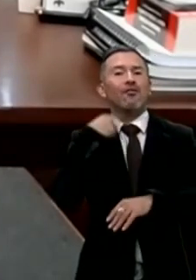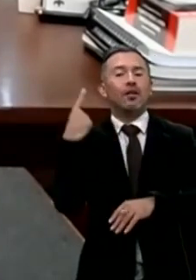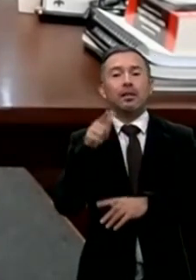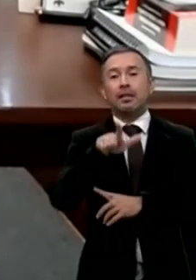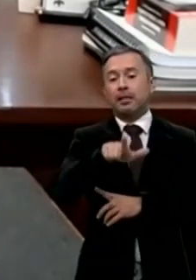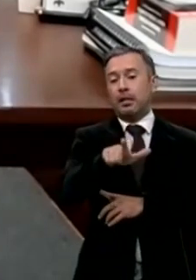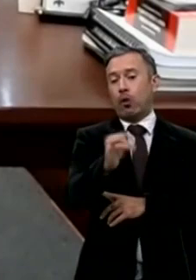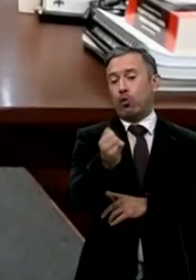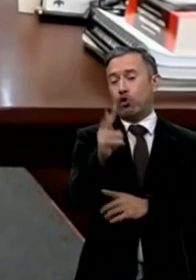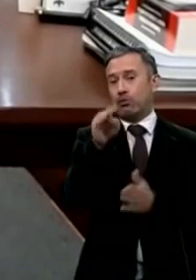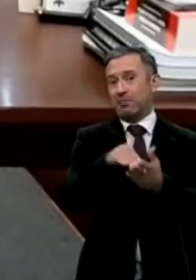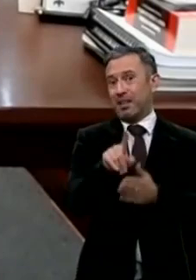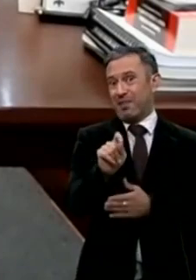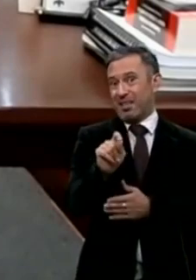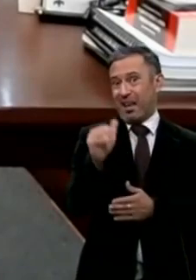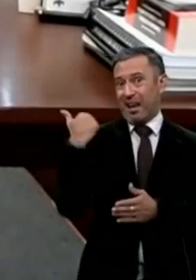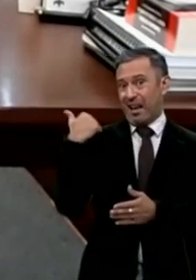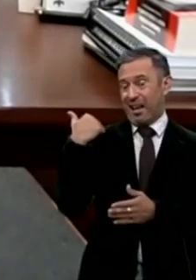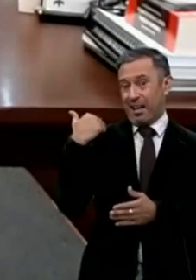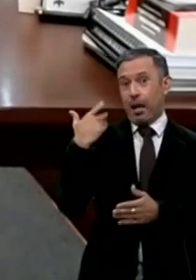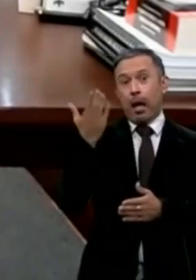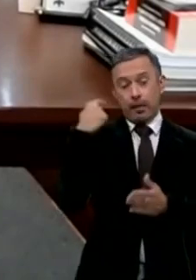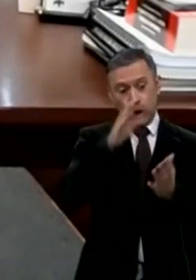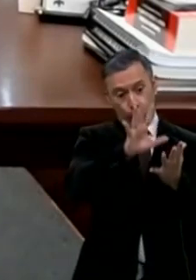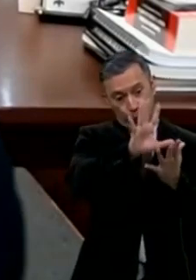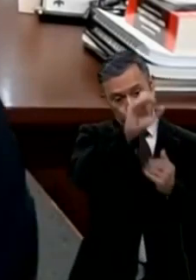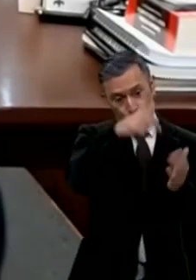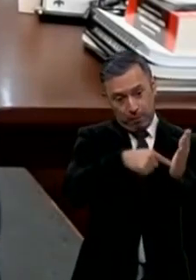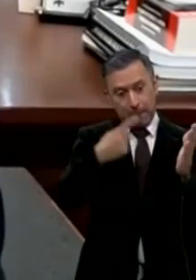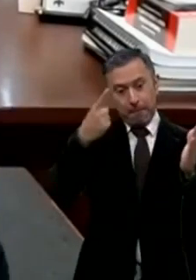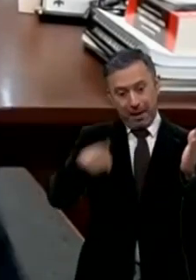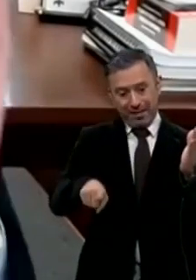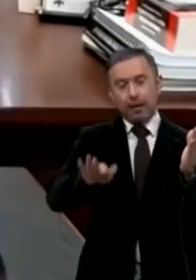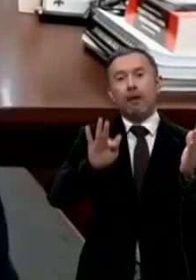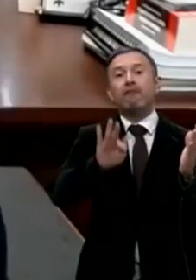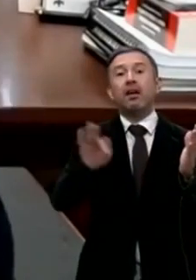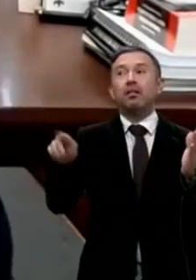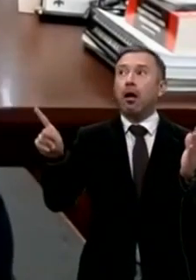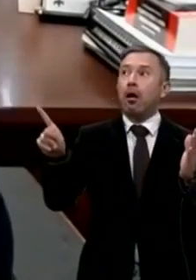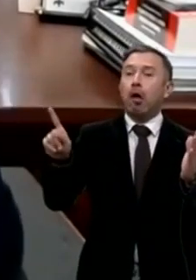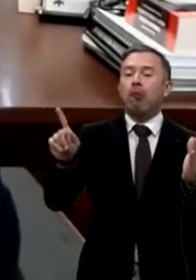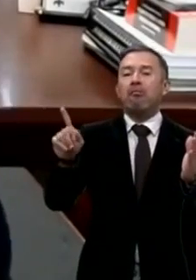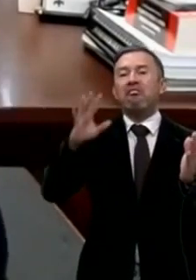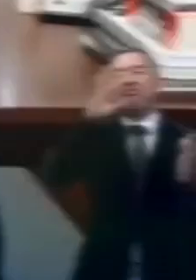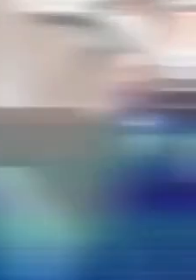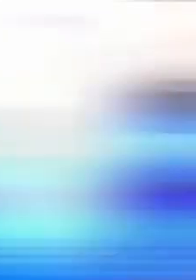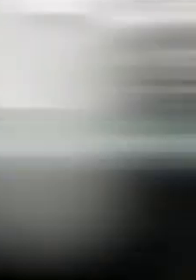de 2020. Incumplió el mandato constitucional que lo obligaba y hoy están trabajando a destiempo.